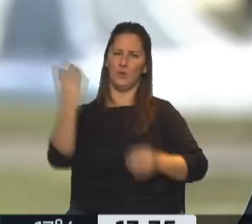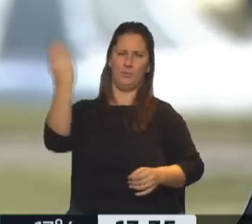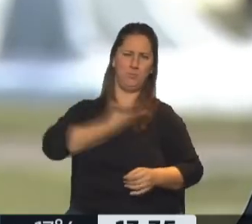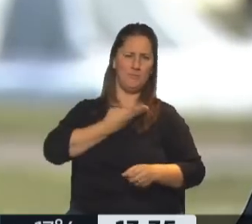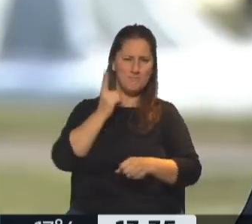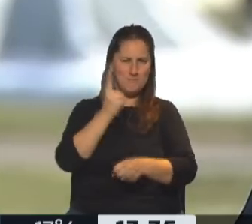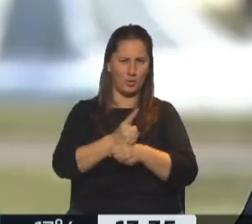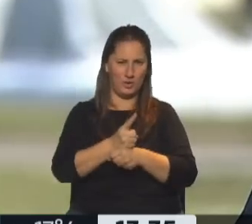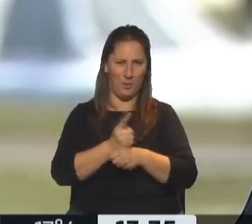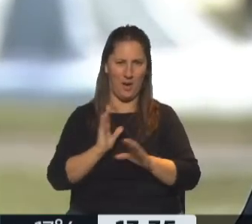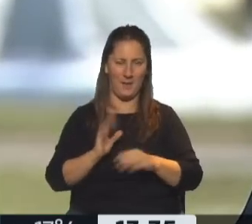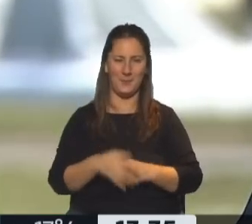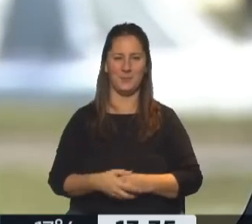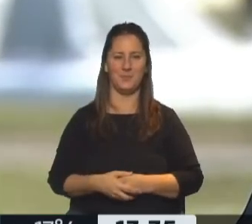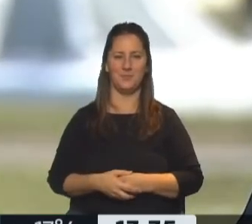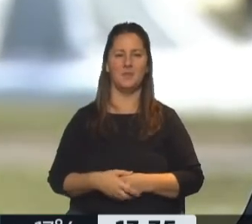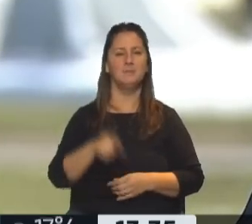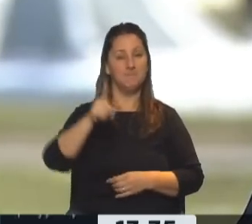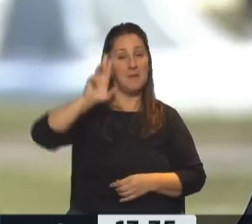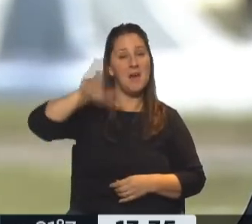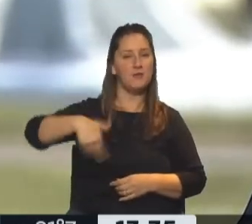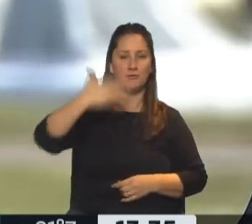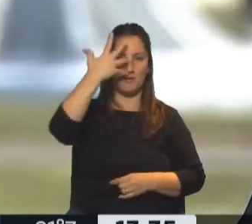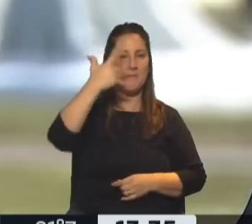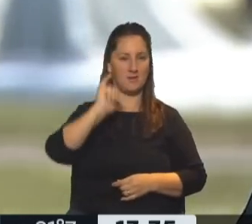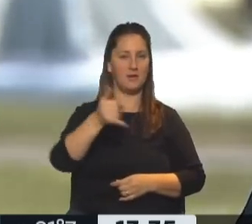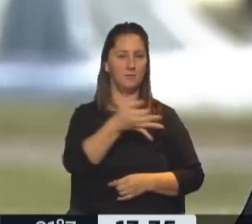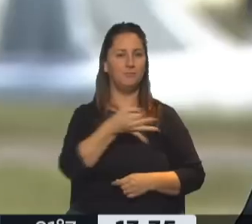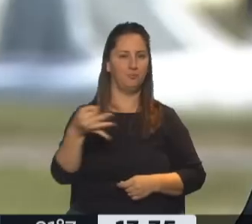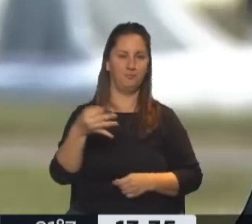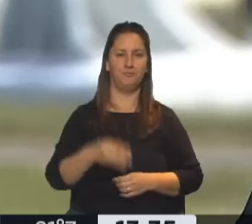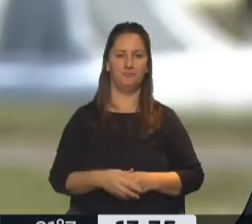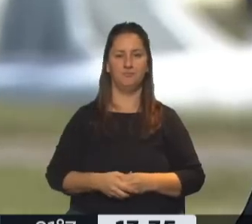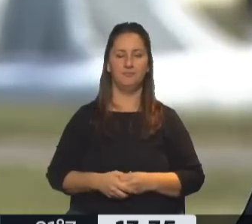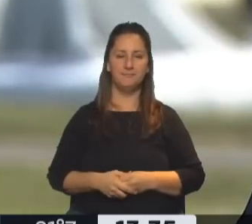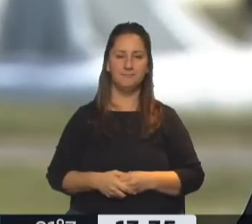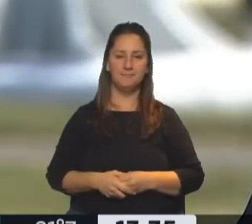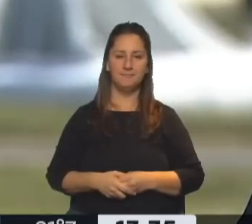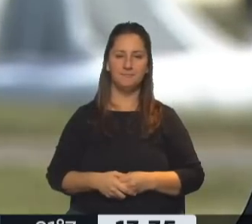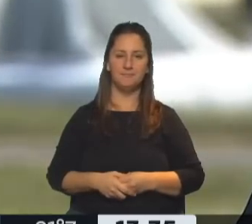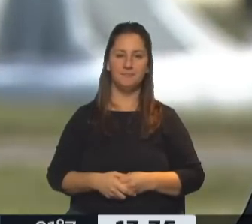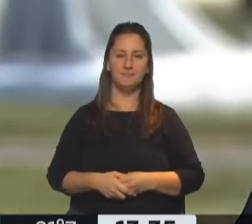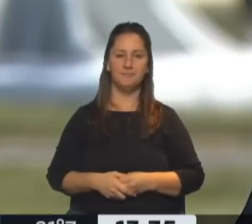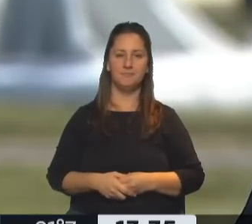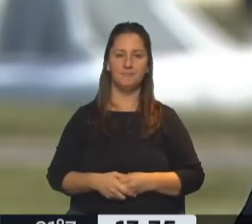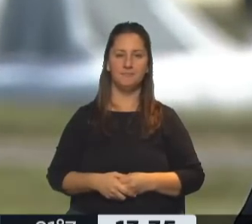invencibles. Y tenía toda la razón del mundo, toda la razón del mundo.